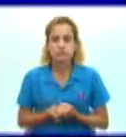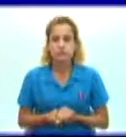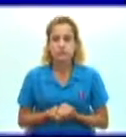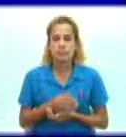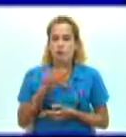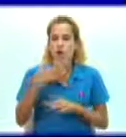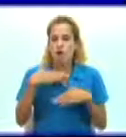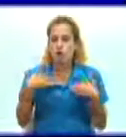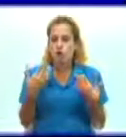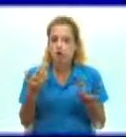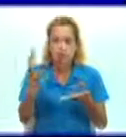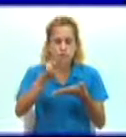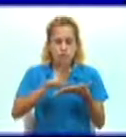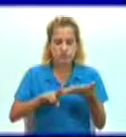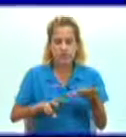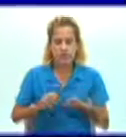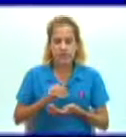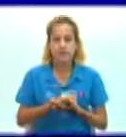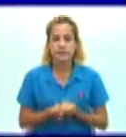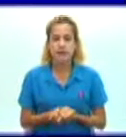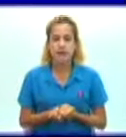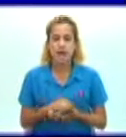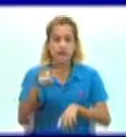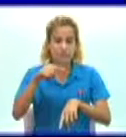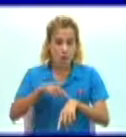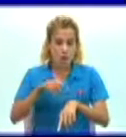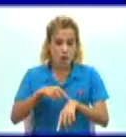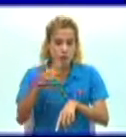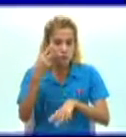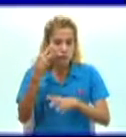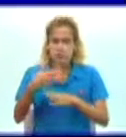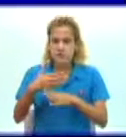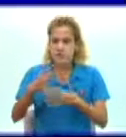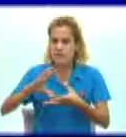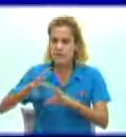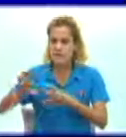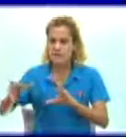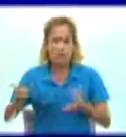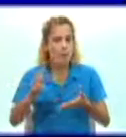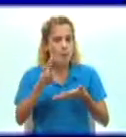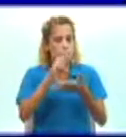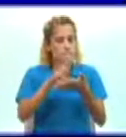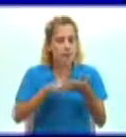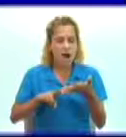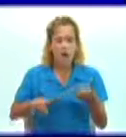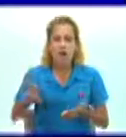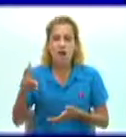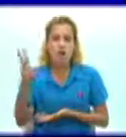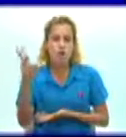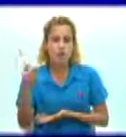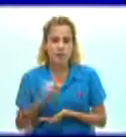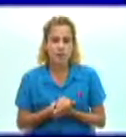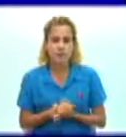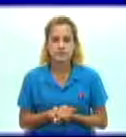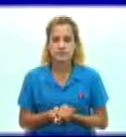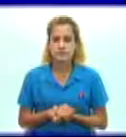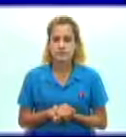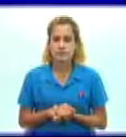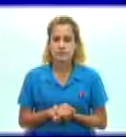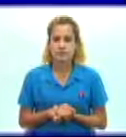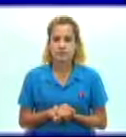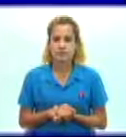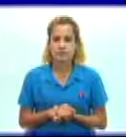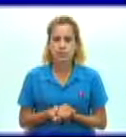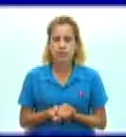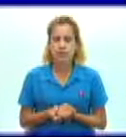lee? Hasta ahora nosotros hemos visto varias maneras de leer los números. Les quiero decir que cuando le hagan este tipo de preguntas no quiere decir que tengan que